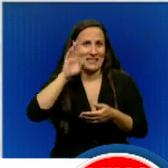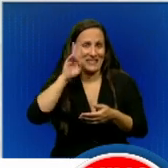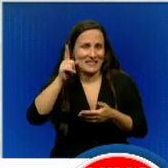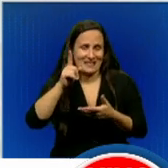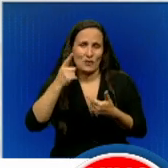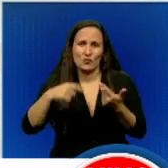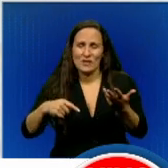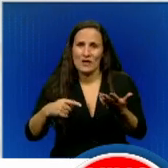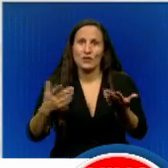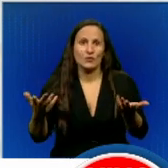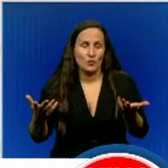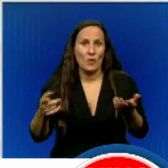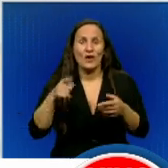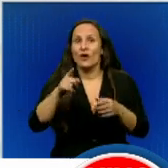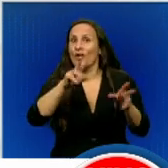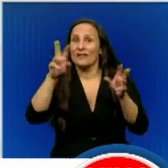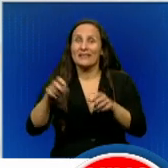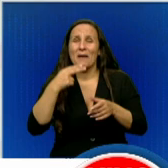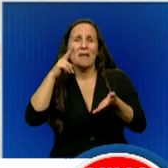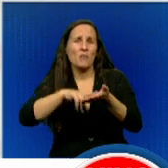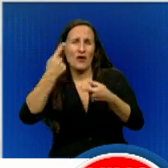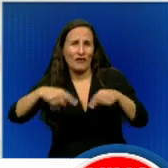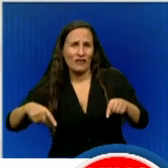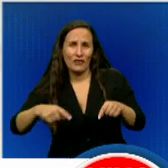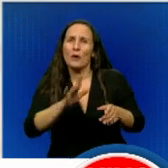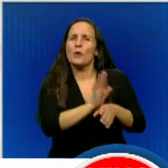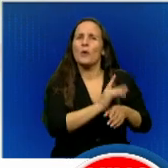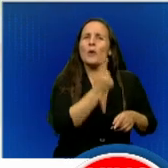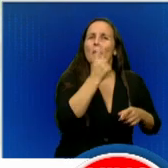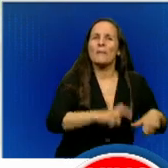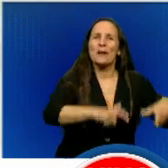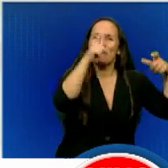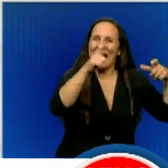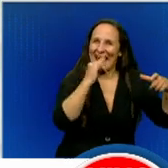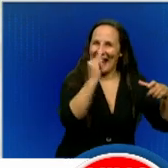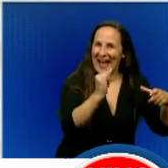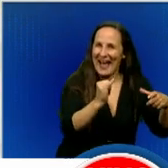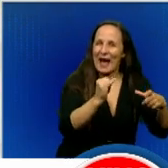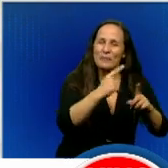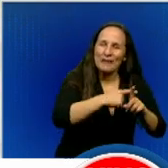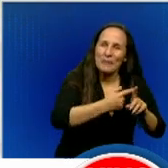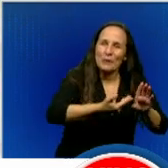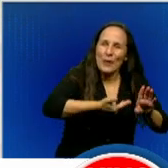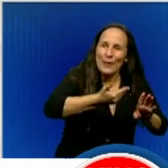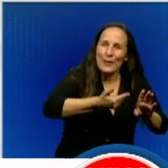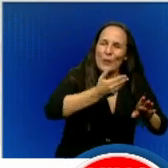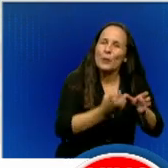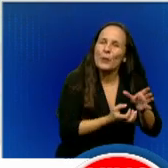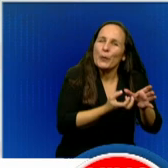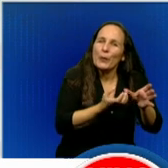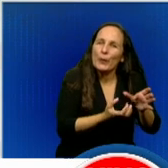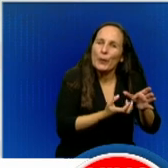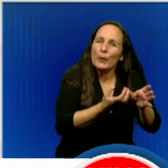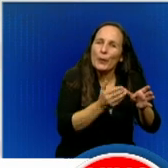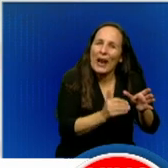fiscal argentino es esa primera cacerola que eleva su temperatura gradualmente y a fuego lento es la